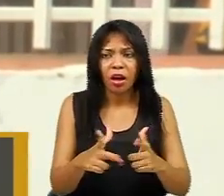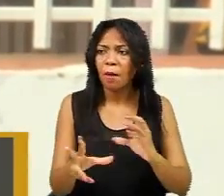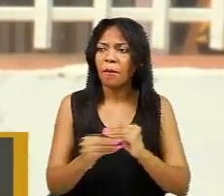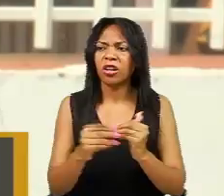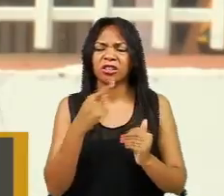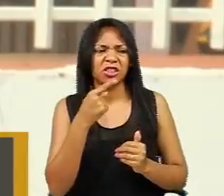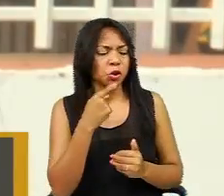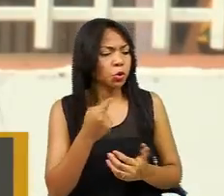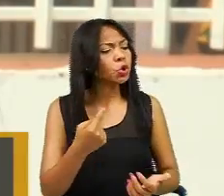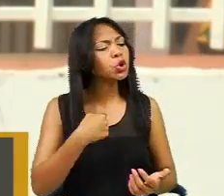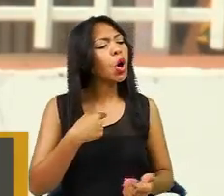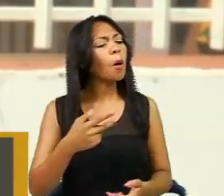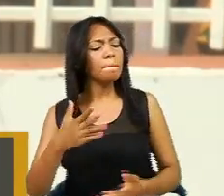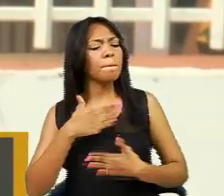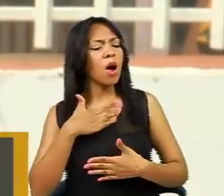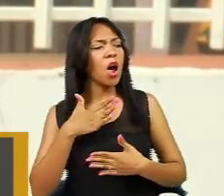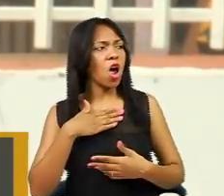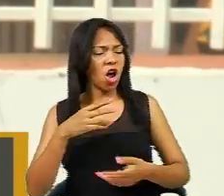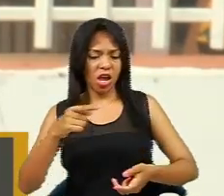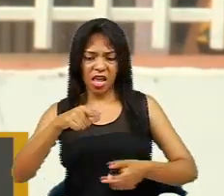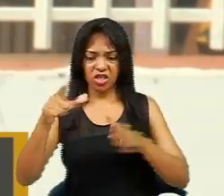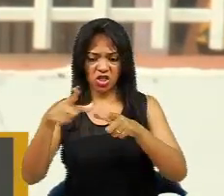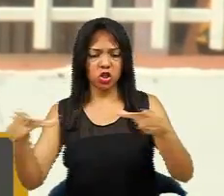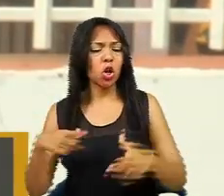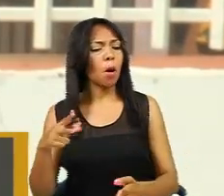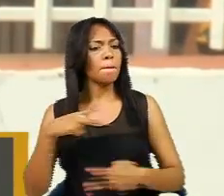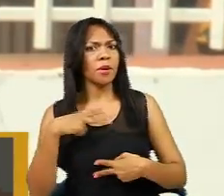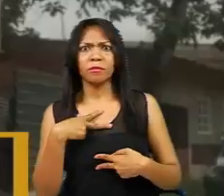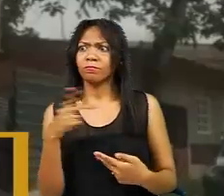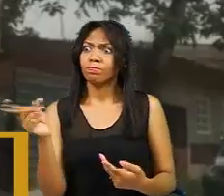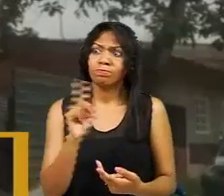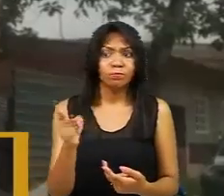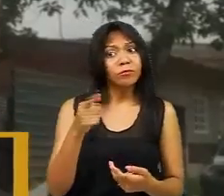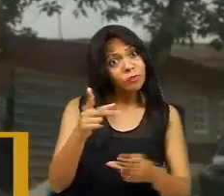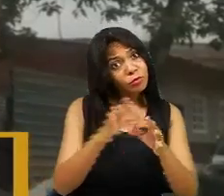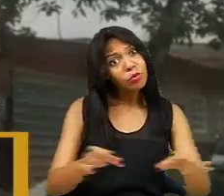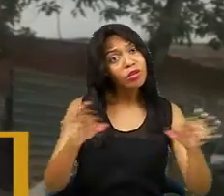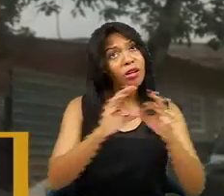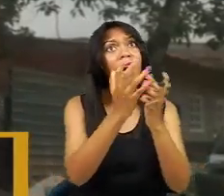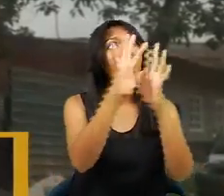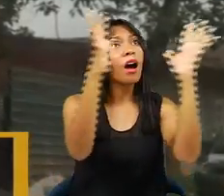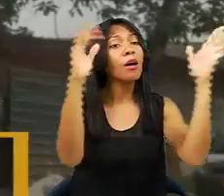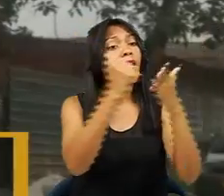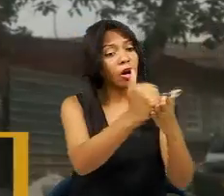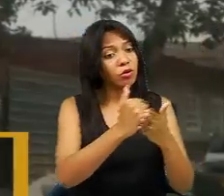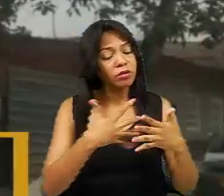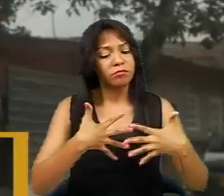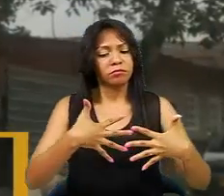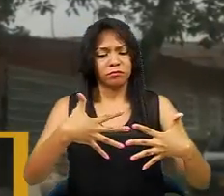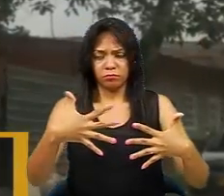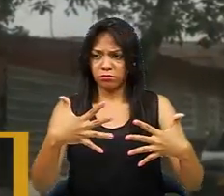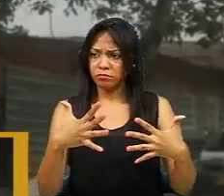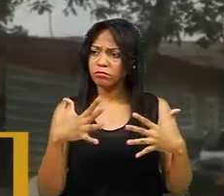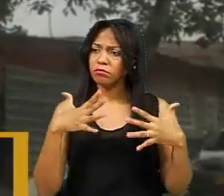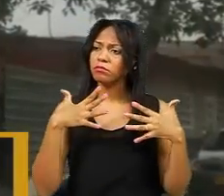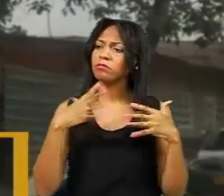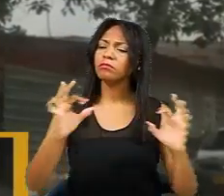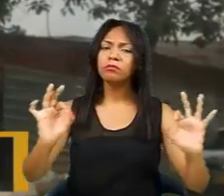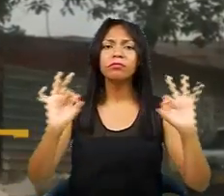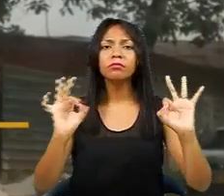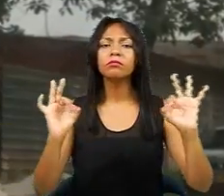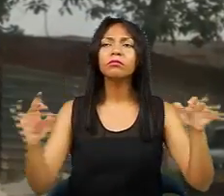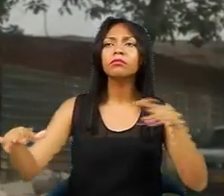y un espacio forestal muy importante, que es un pulmón de Barranca Bermeja. El denunciante asegura que se han interpuesto todo tipo de quejas ante distintas